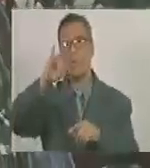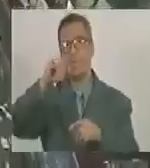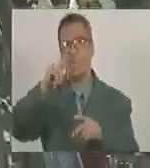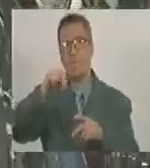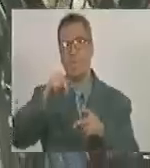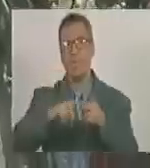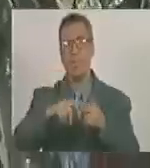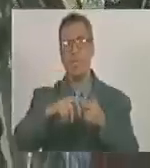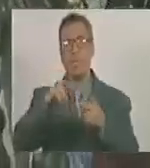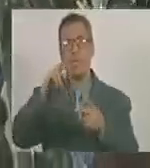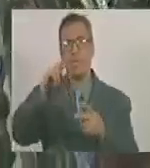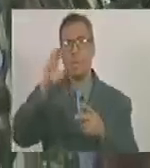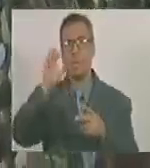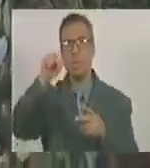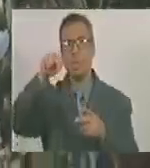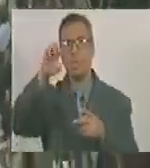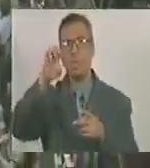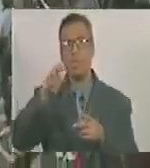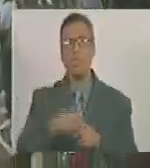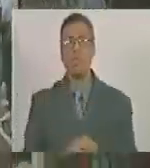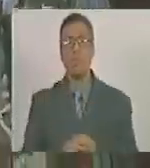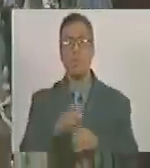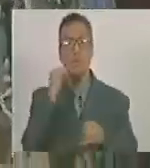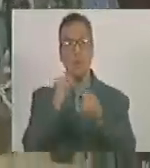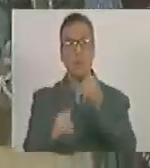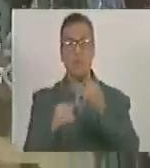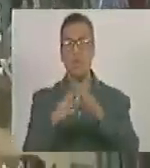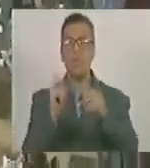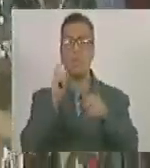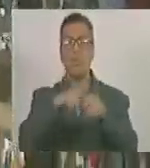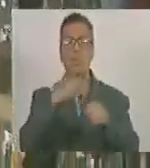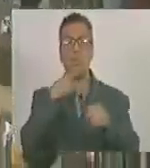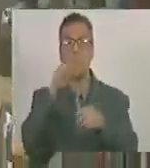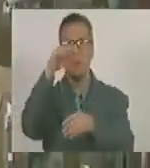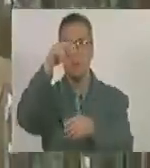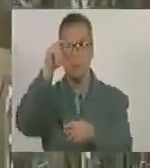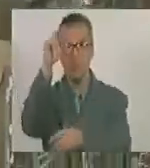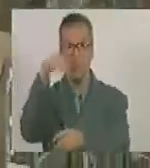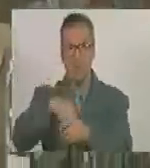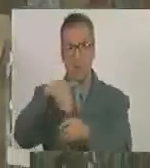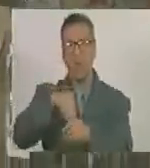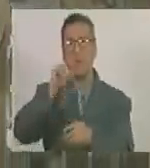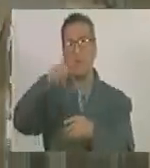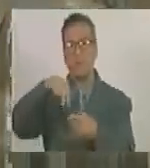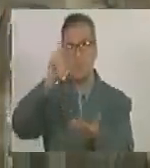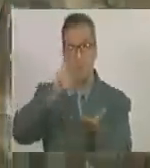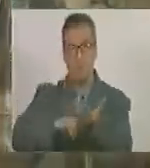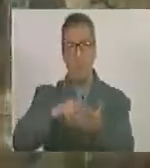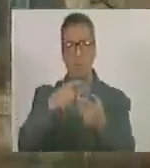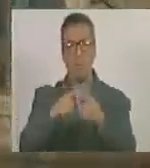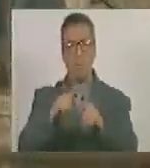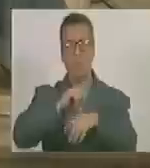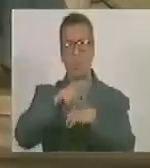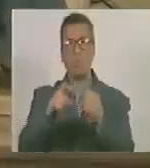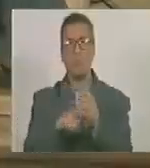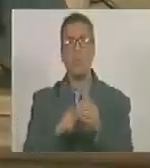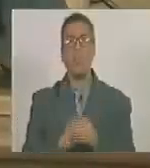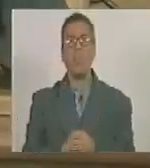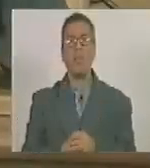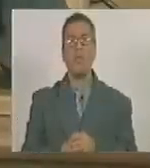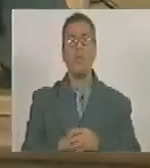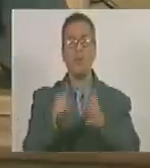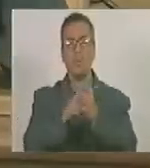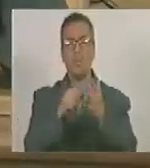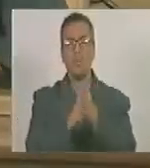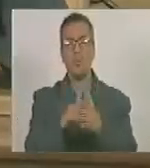al ciudadano René González. Finalizadas las intervenciones y sometido a votación, resultó aprobado por mayoría calificada.